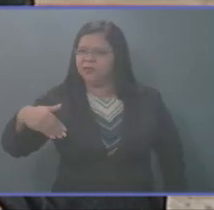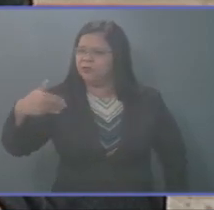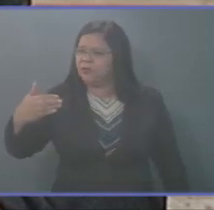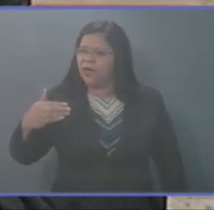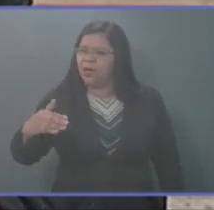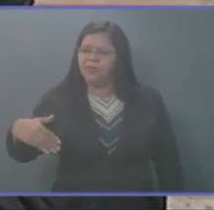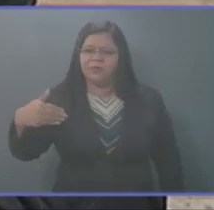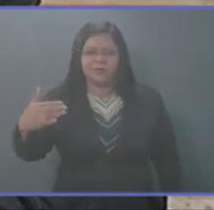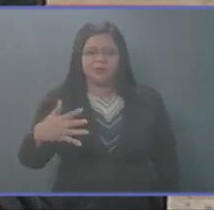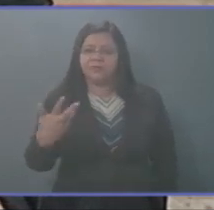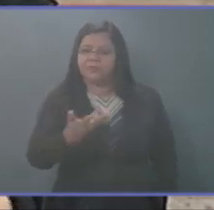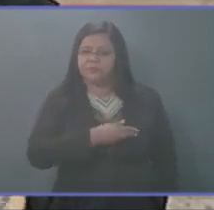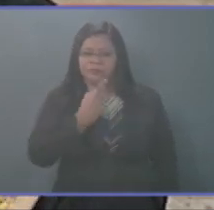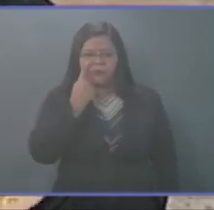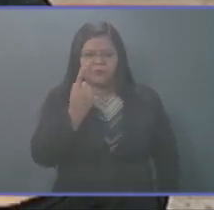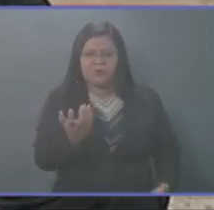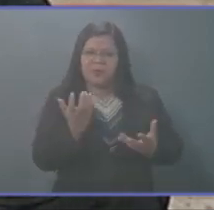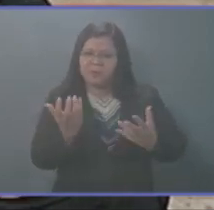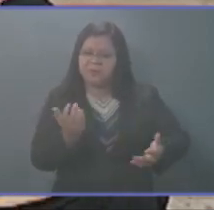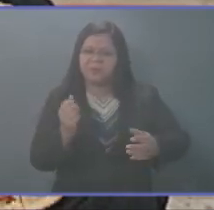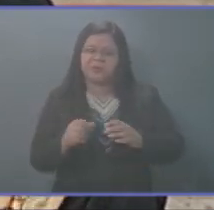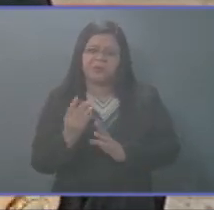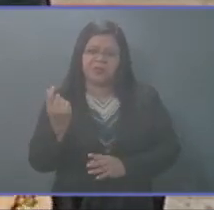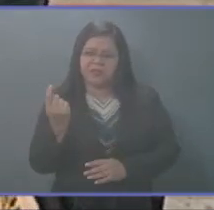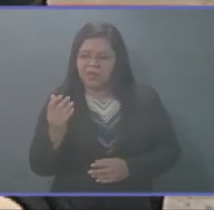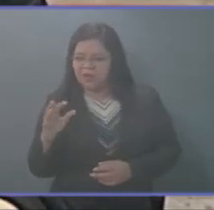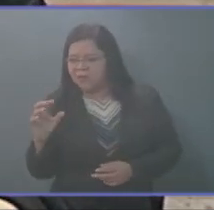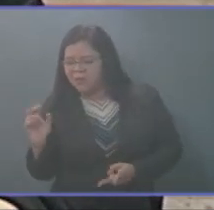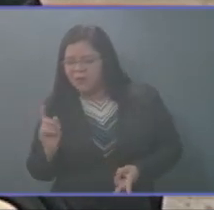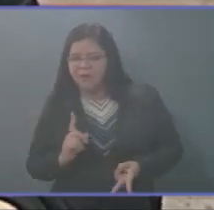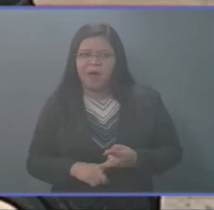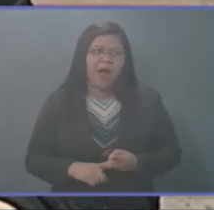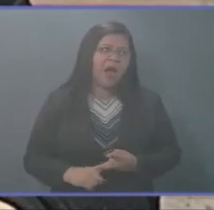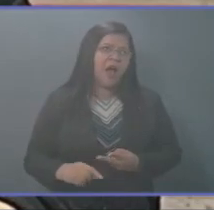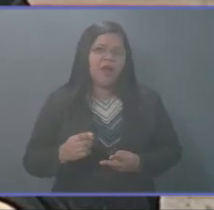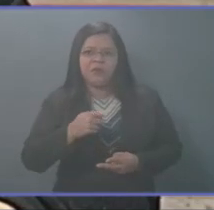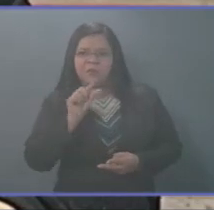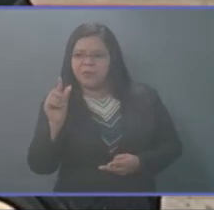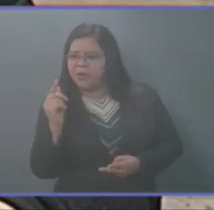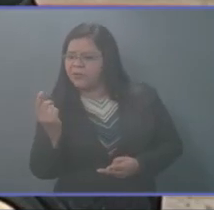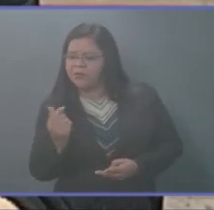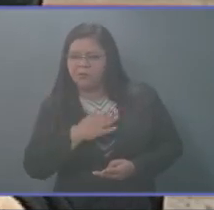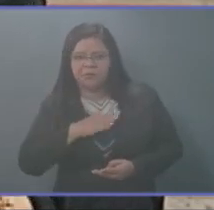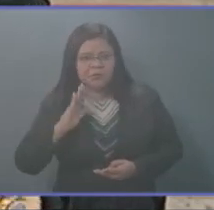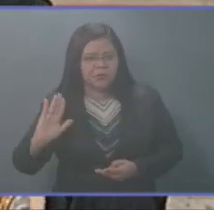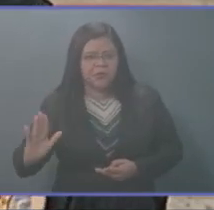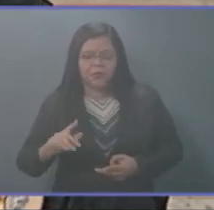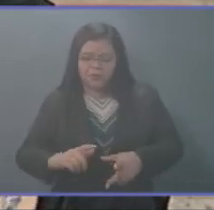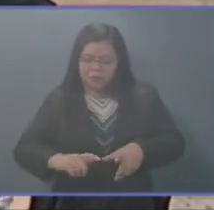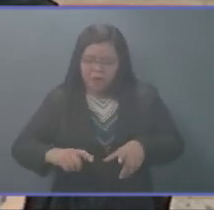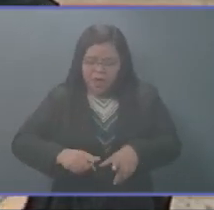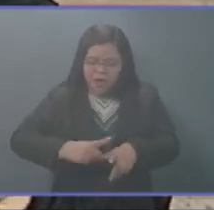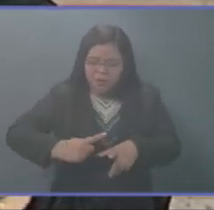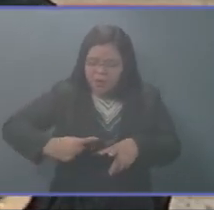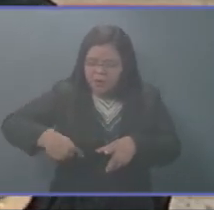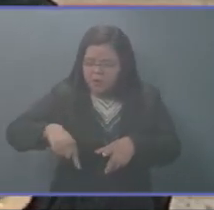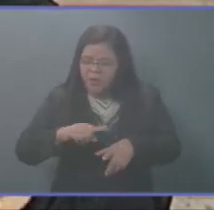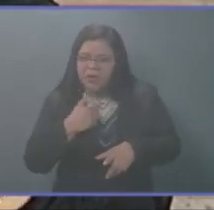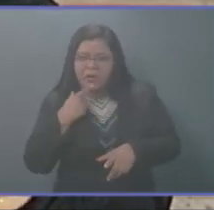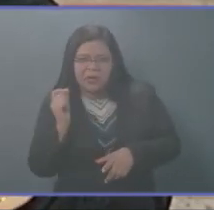visto pasar sobornos, préstamos que no se cumplen, medidores que no cumplen